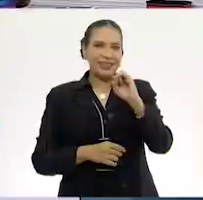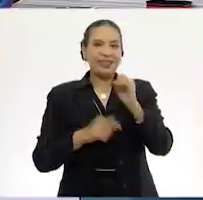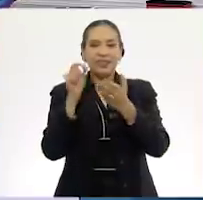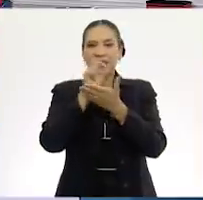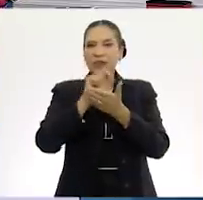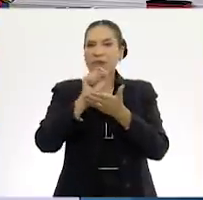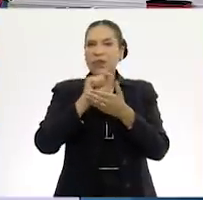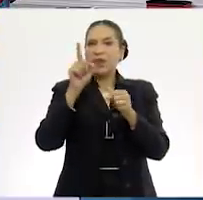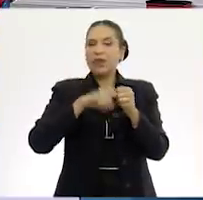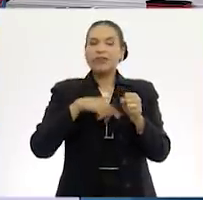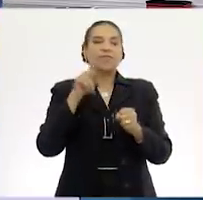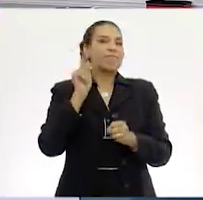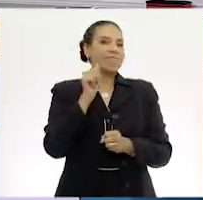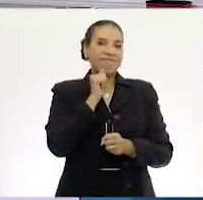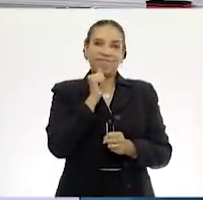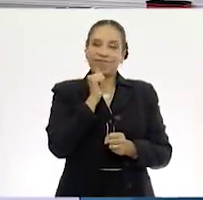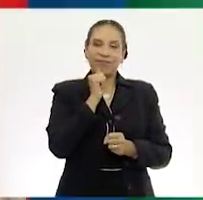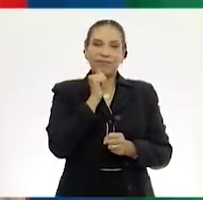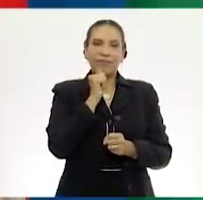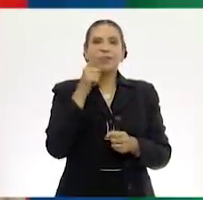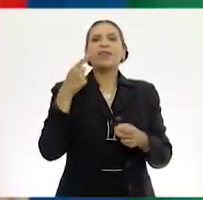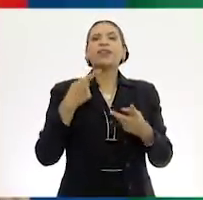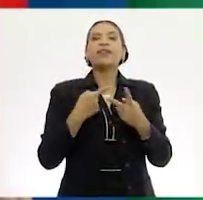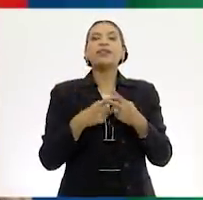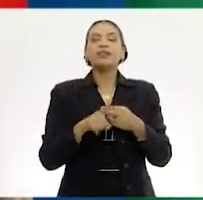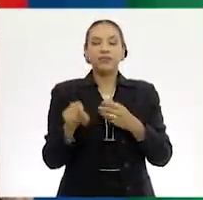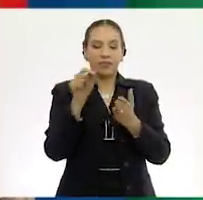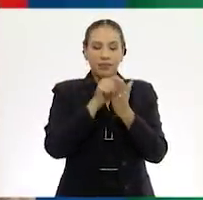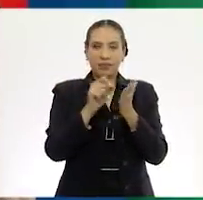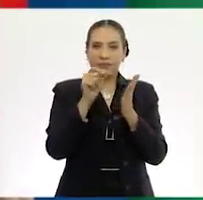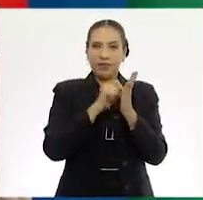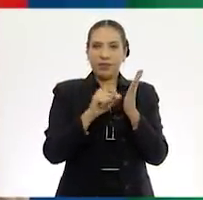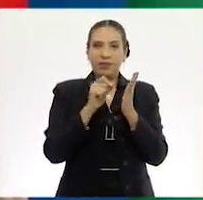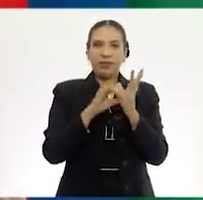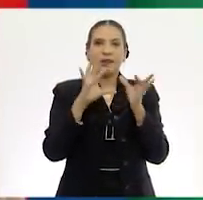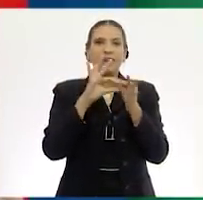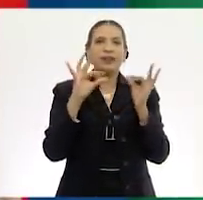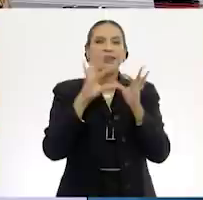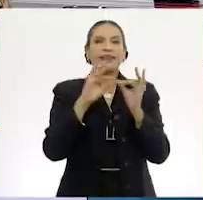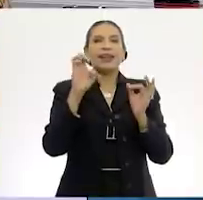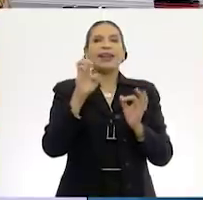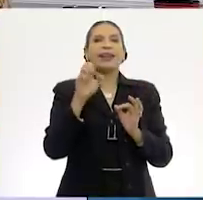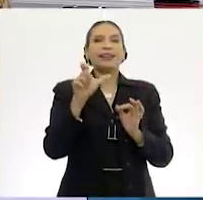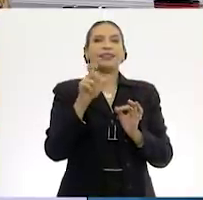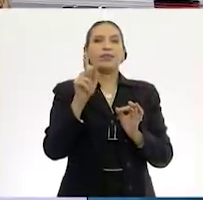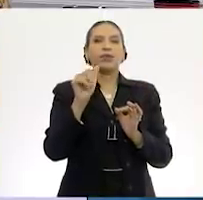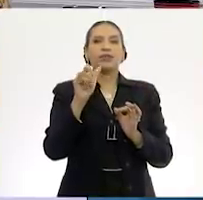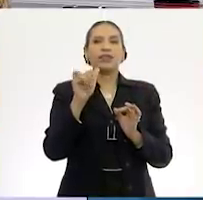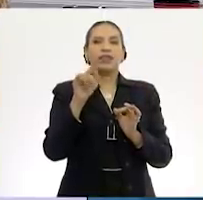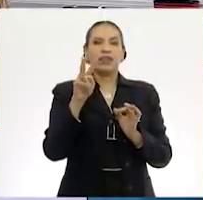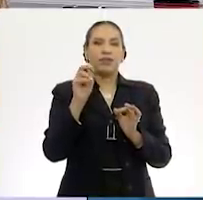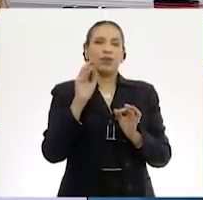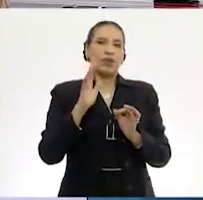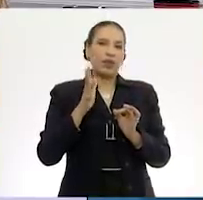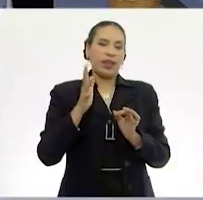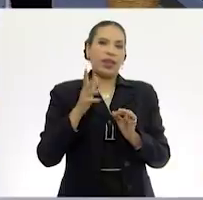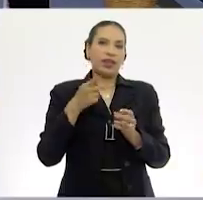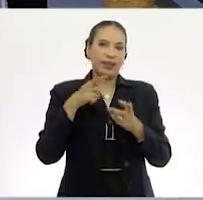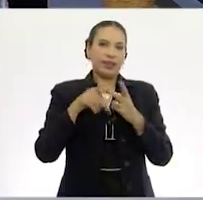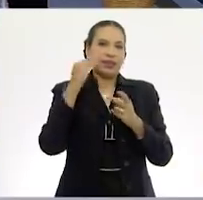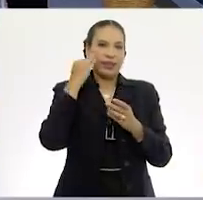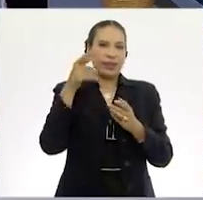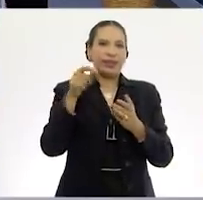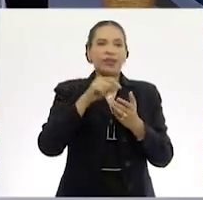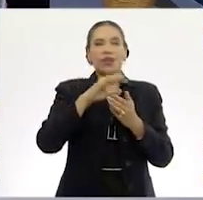colorear, pero aún no. Oh. Vamos a comenzar a redactar el texto expositivo. El que va más adelantado porque ya se tomó